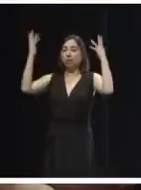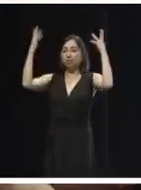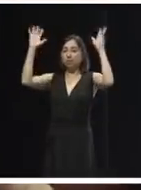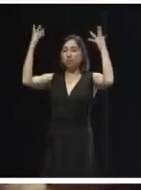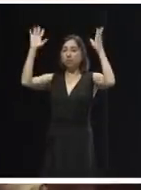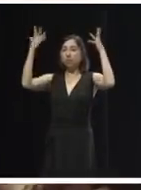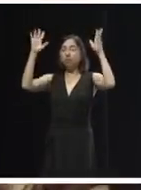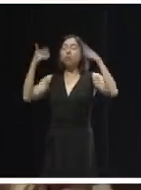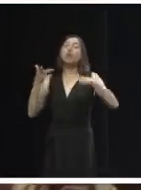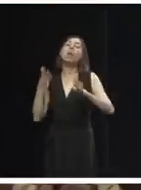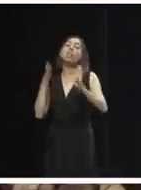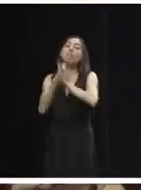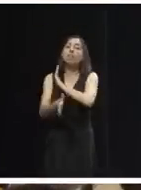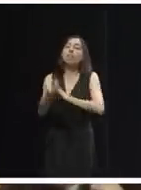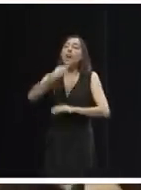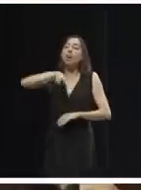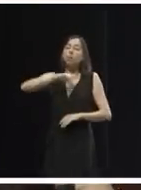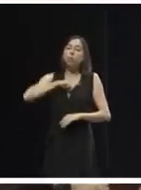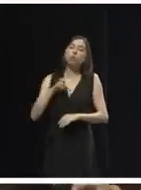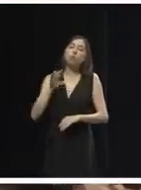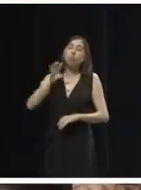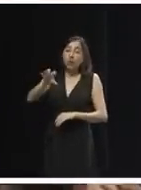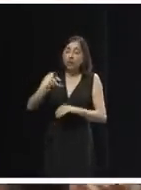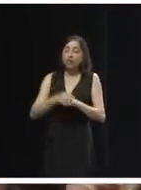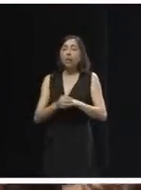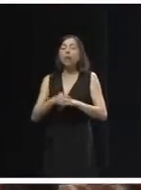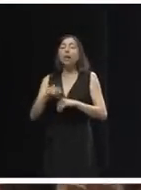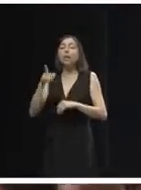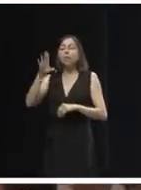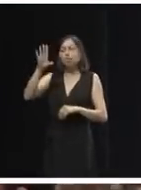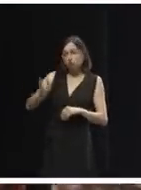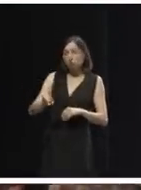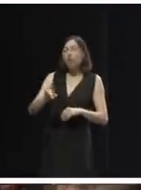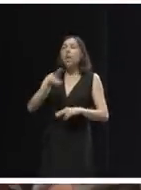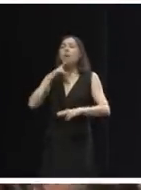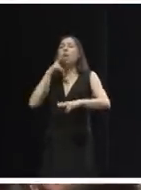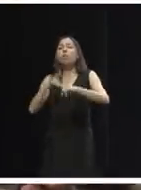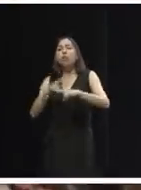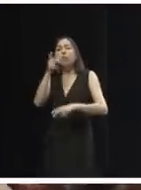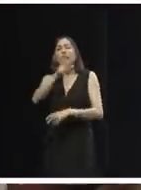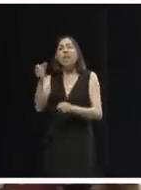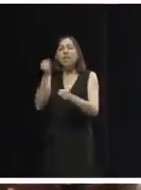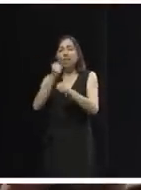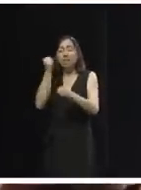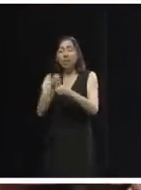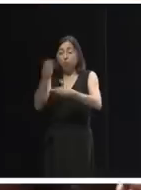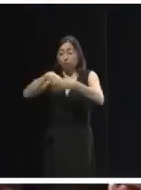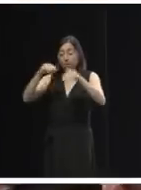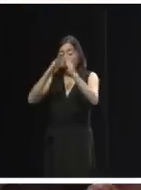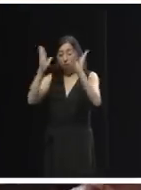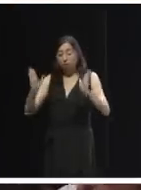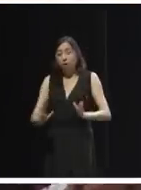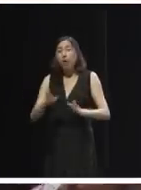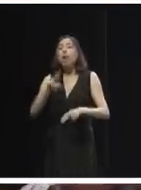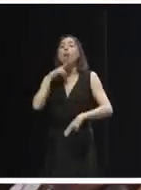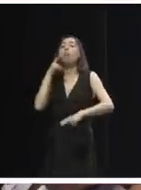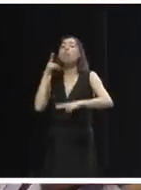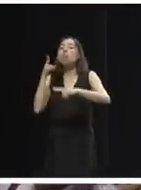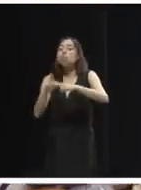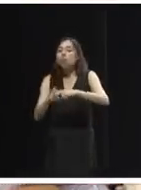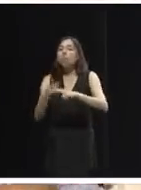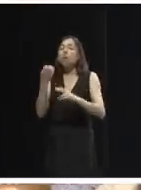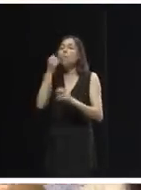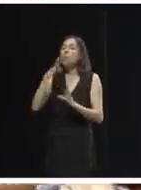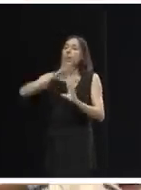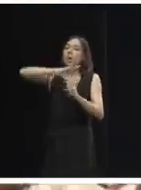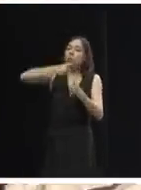indefinida en nuestro país. Se llaman, sí, trabajadoras del hogar, se llaman buenas noticias para el